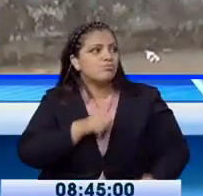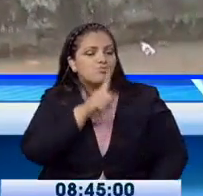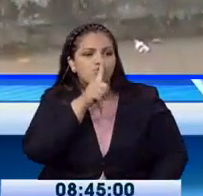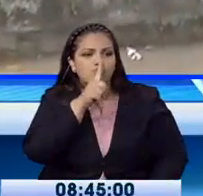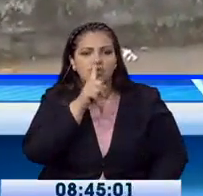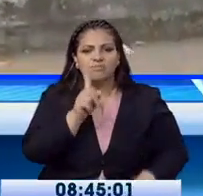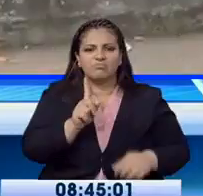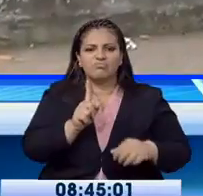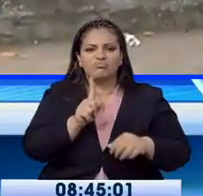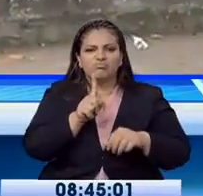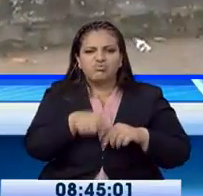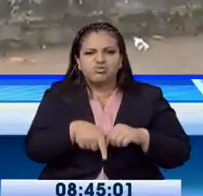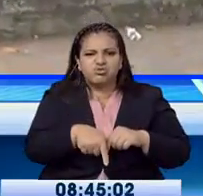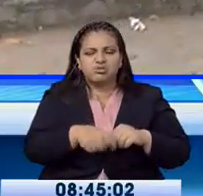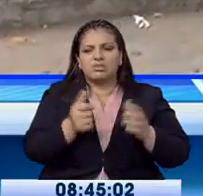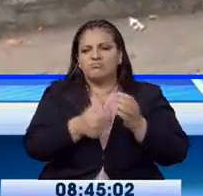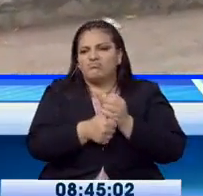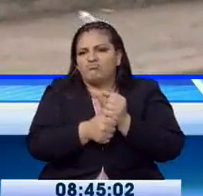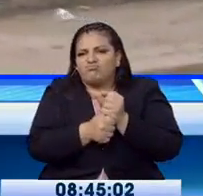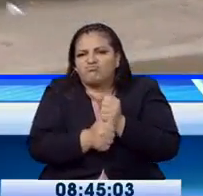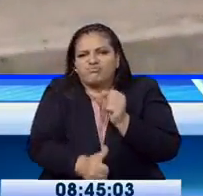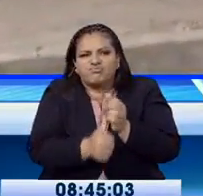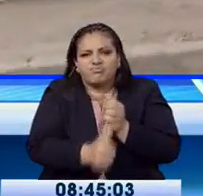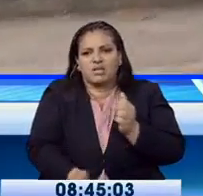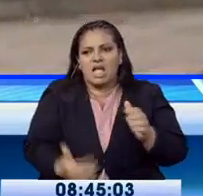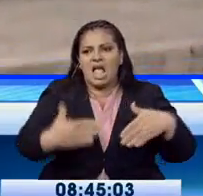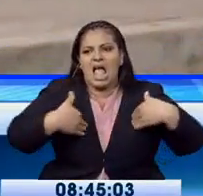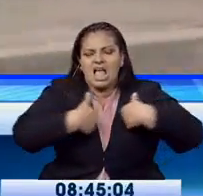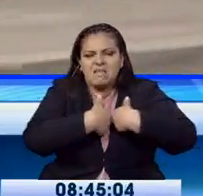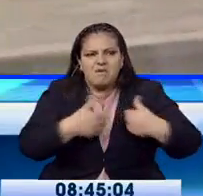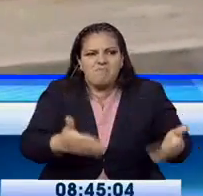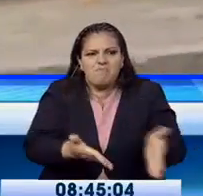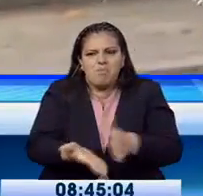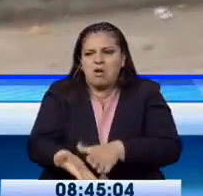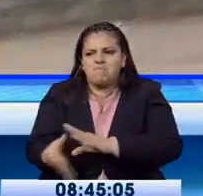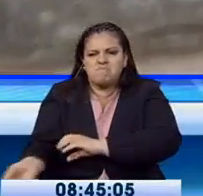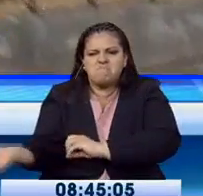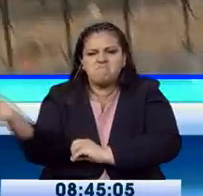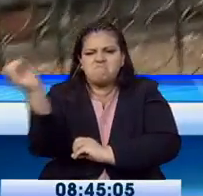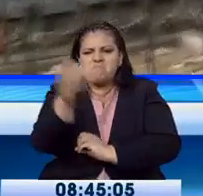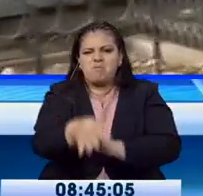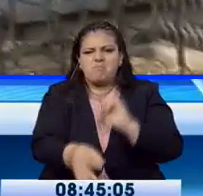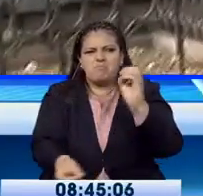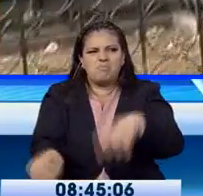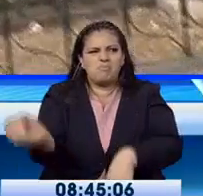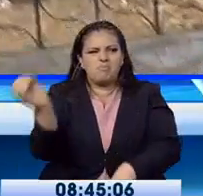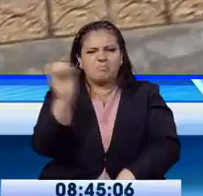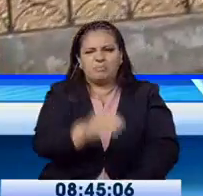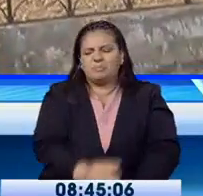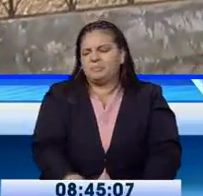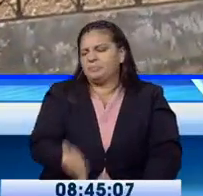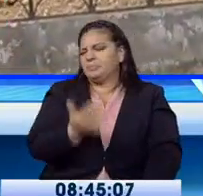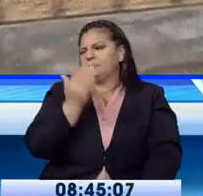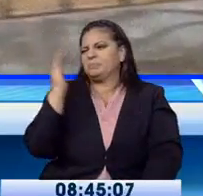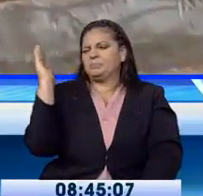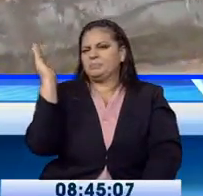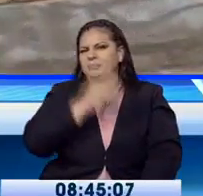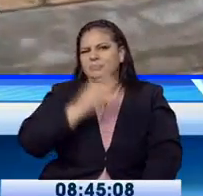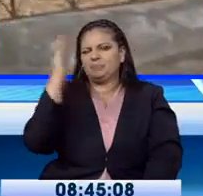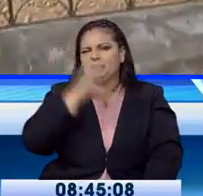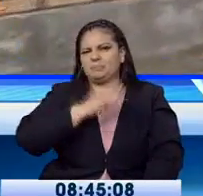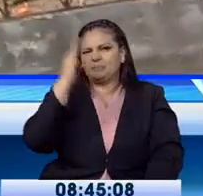orina haga animales dan ese tipo de actos impúdicos ya ahora